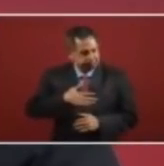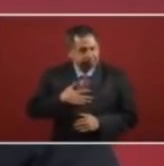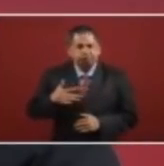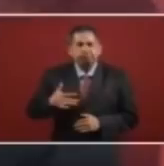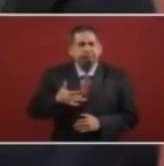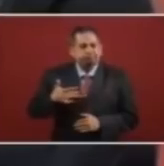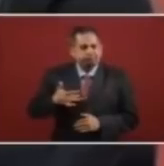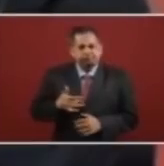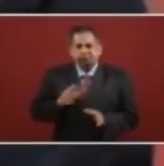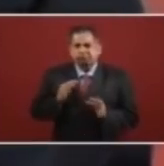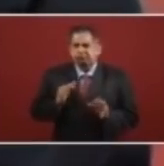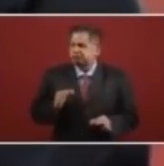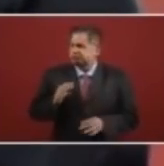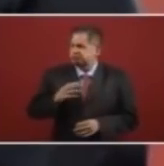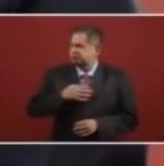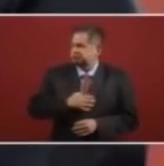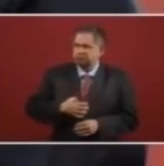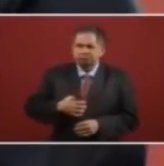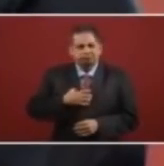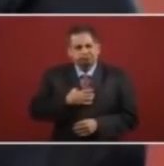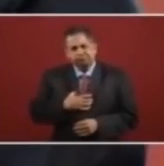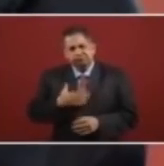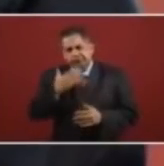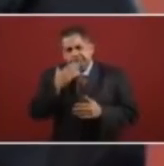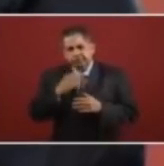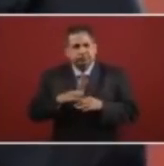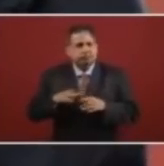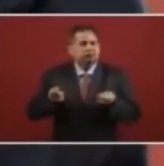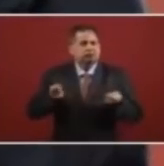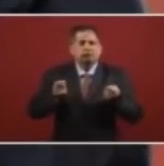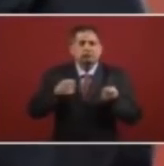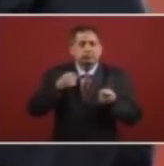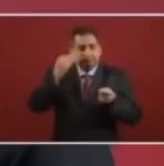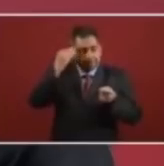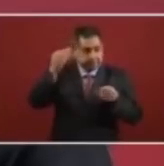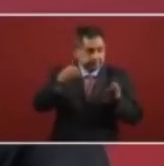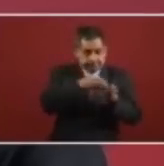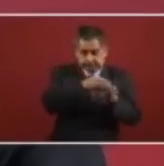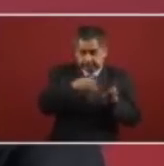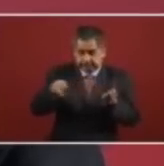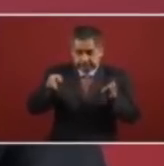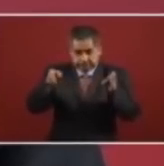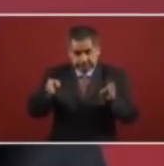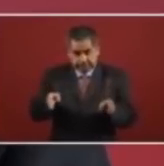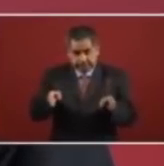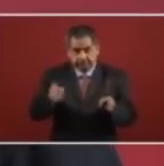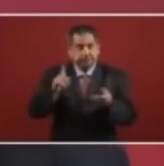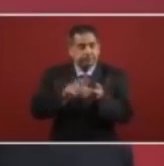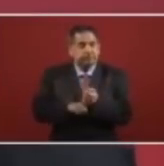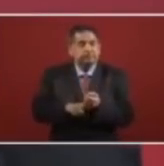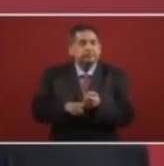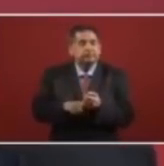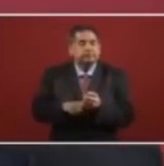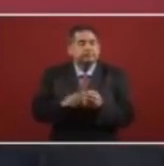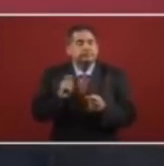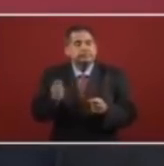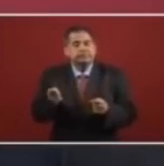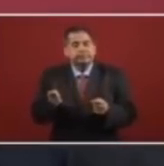de gobernar en un tiempo en que